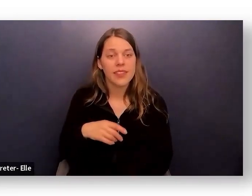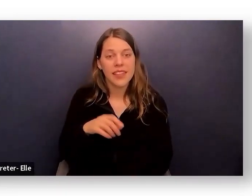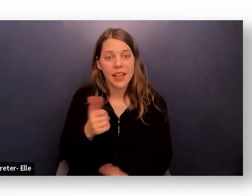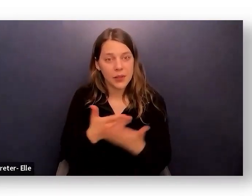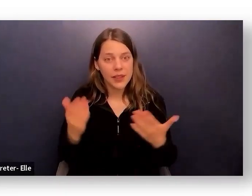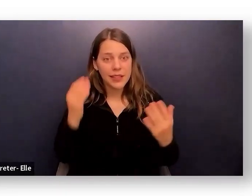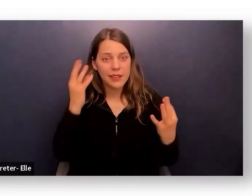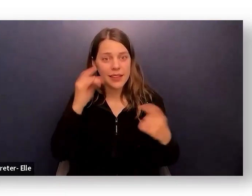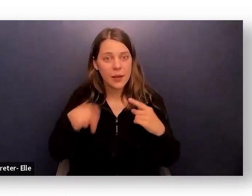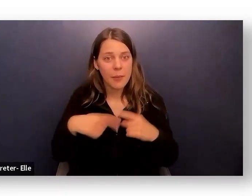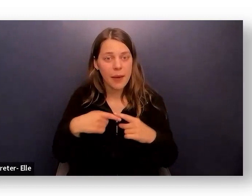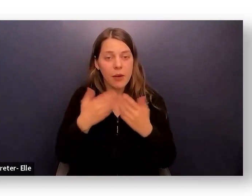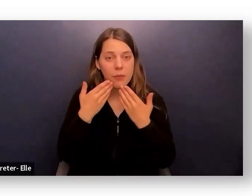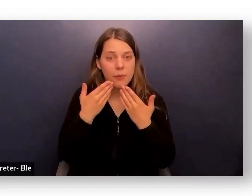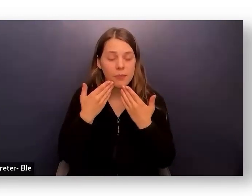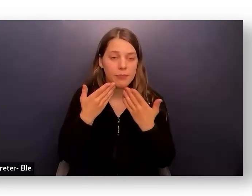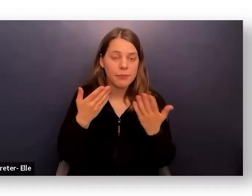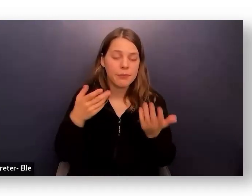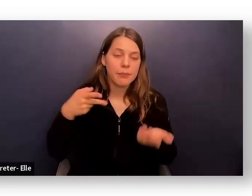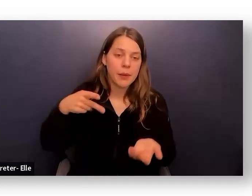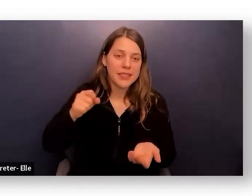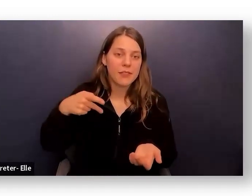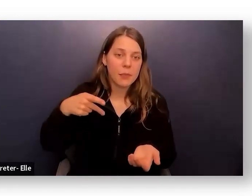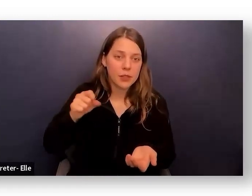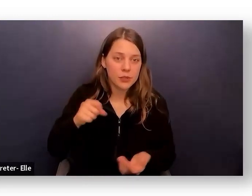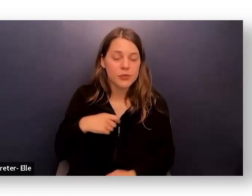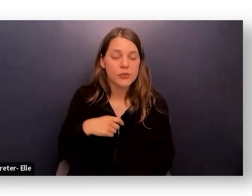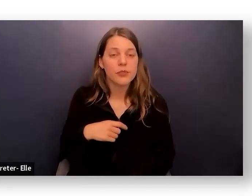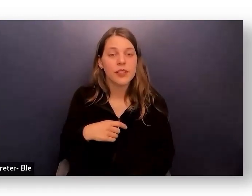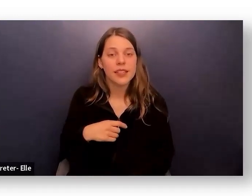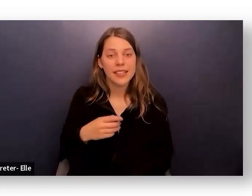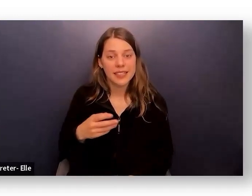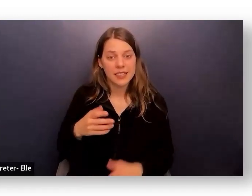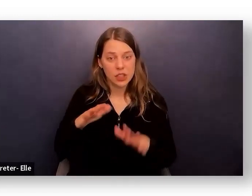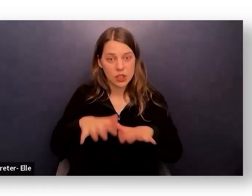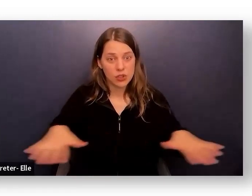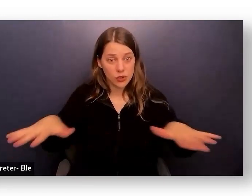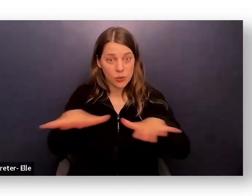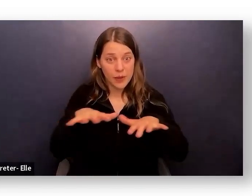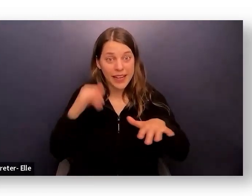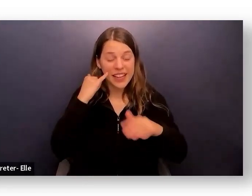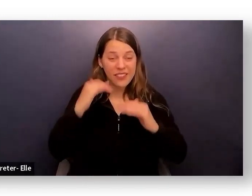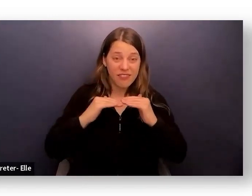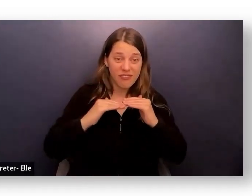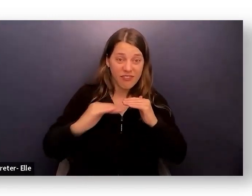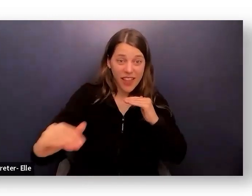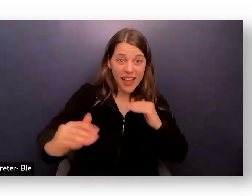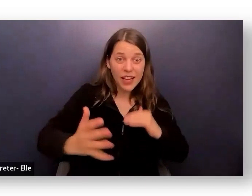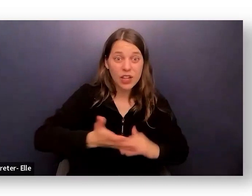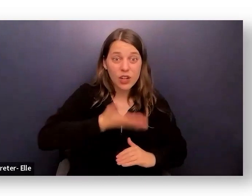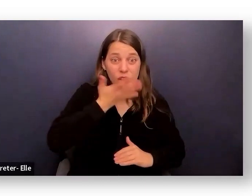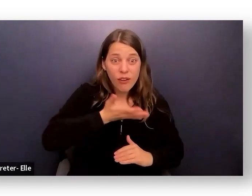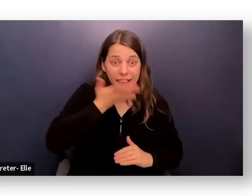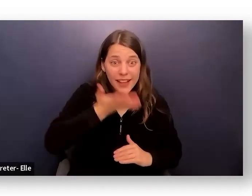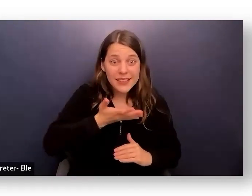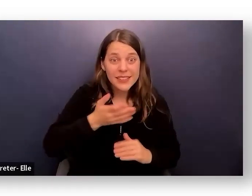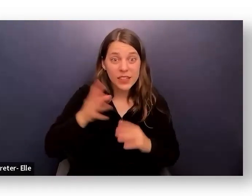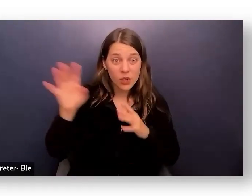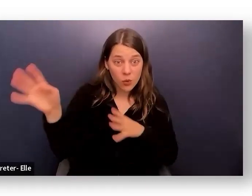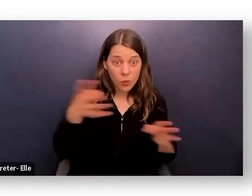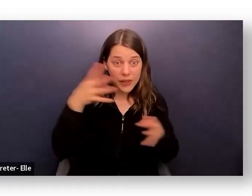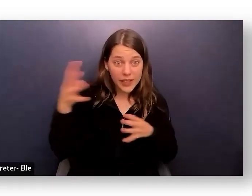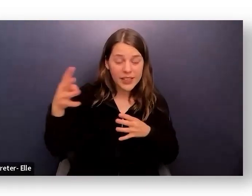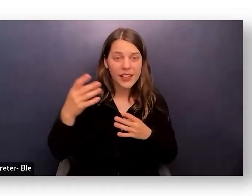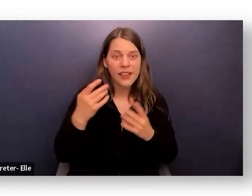ser necesarias. La otra cosa que consideramos durante el apagón es el terreno. Entonces, si hay pastizales